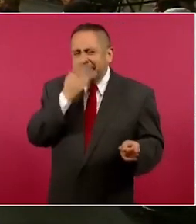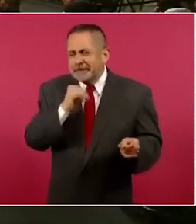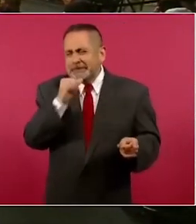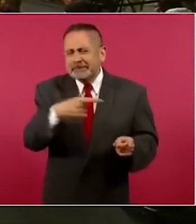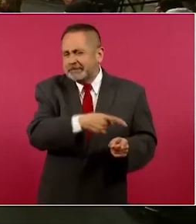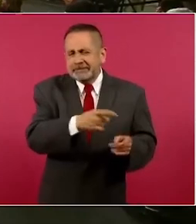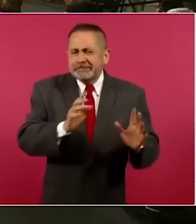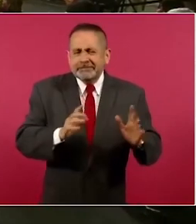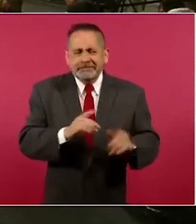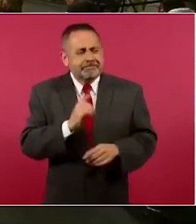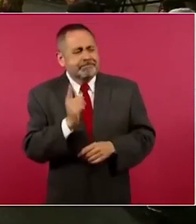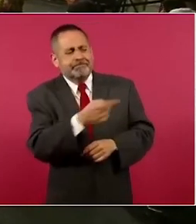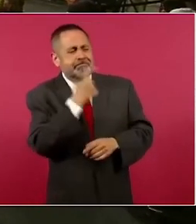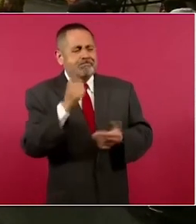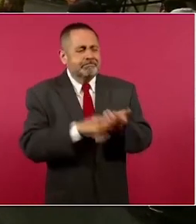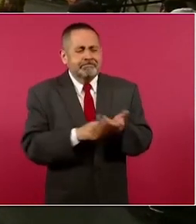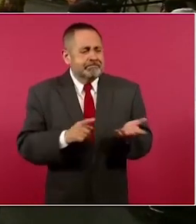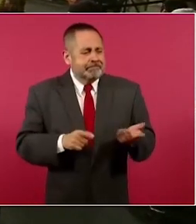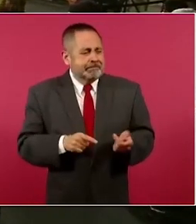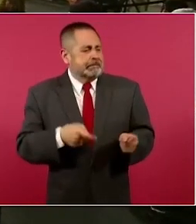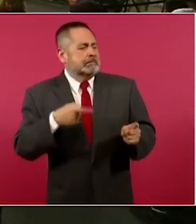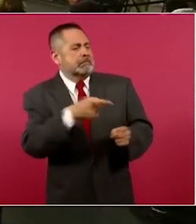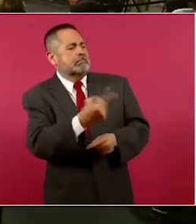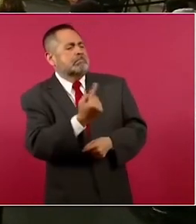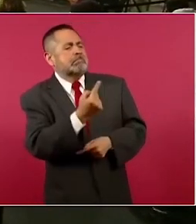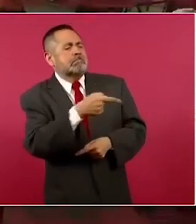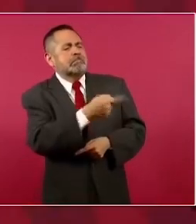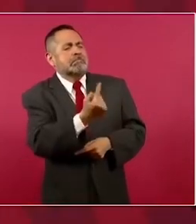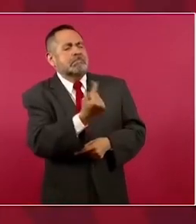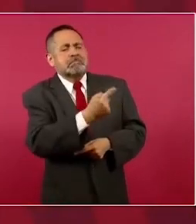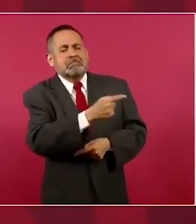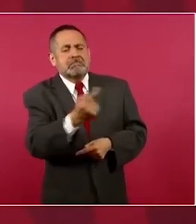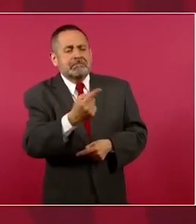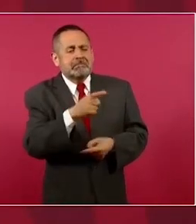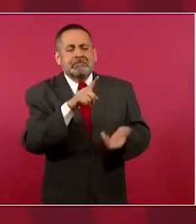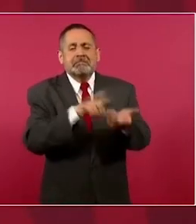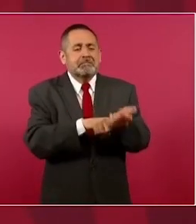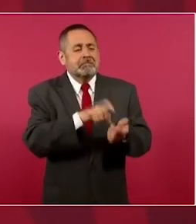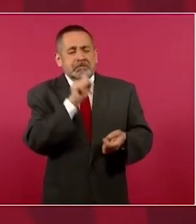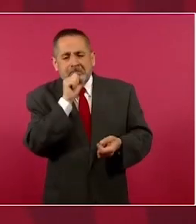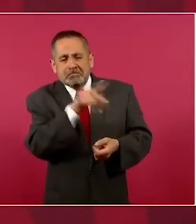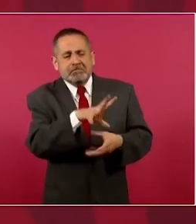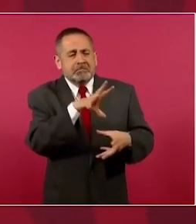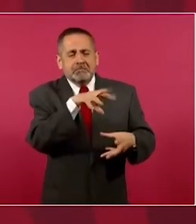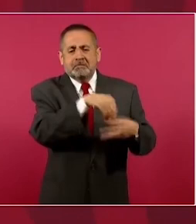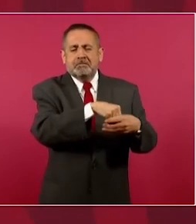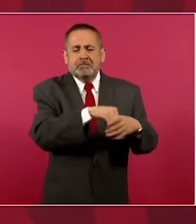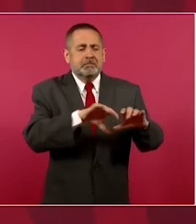porque todos ellos, de una u otra forma, formaron parte